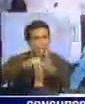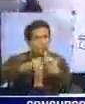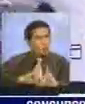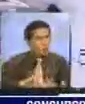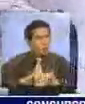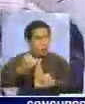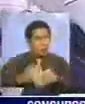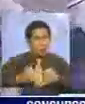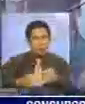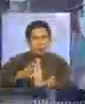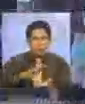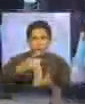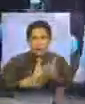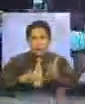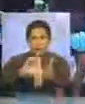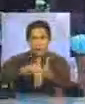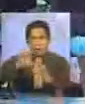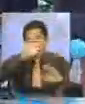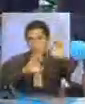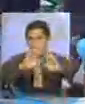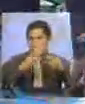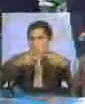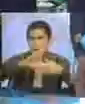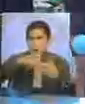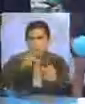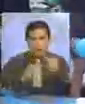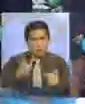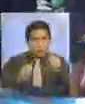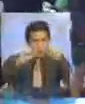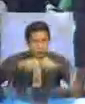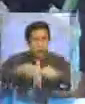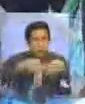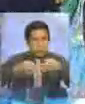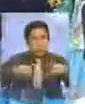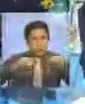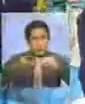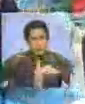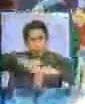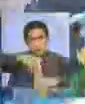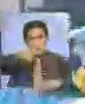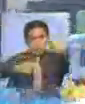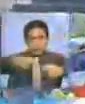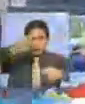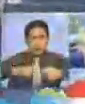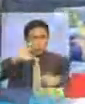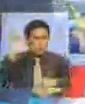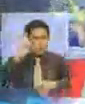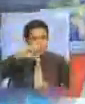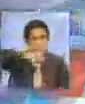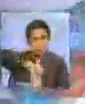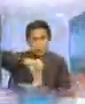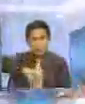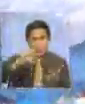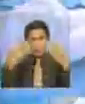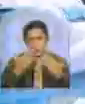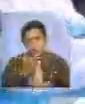sea el último colegio también que lo evalúe el jurado y nuestros televidentes tengan más detalles de este desfile, por supuesto, y de la celebración de la ciudad de